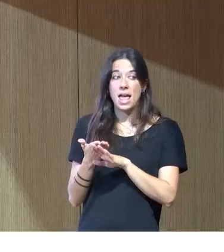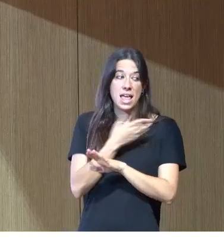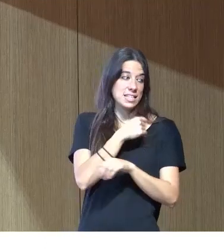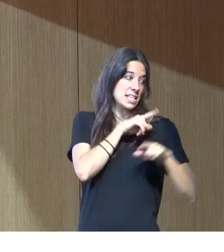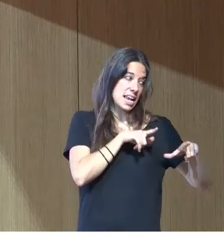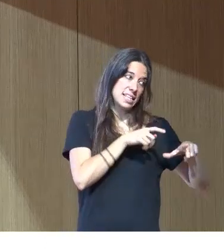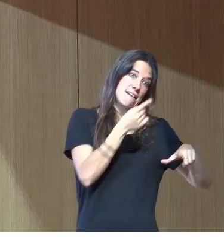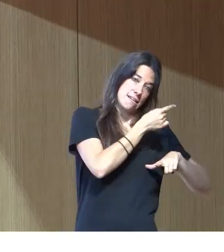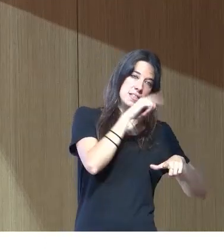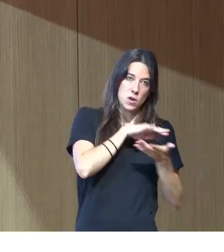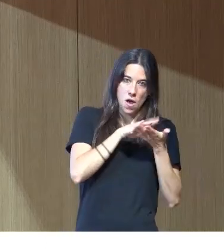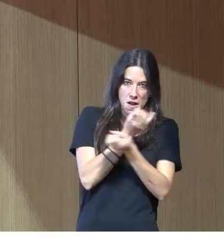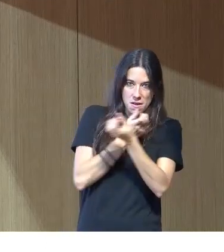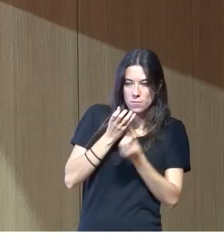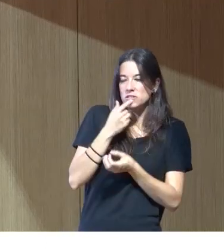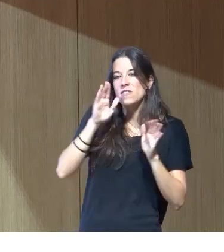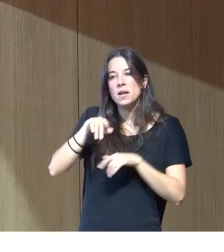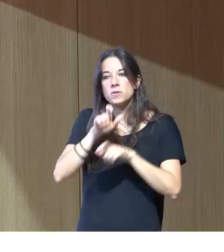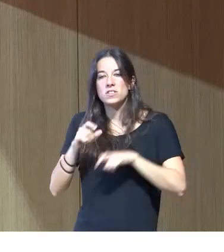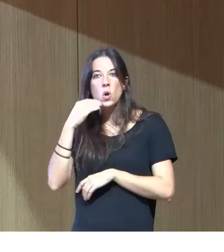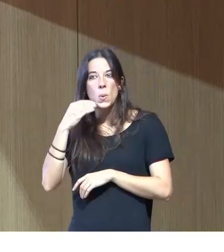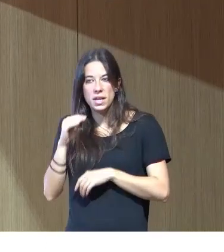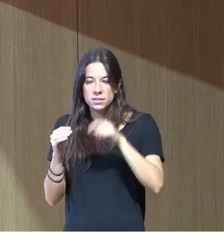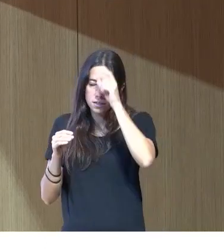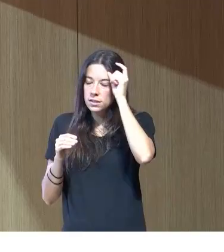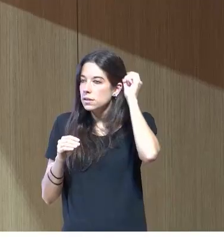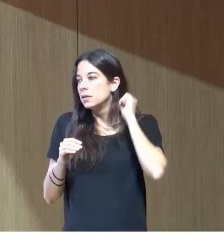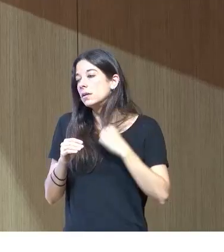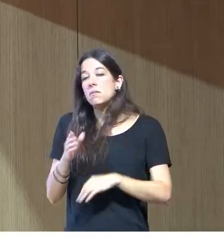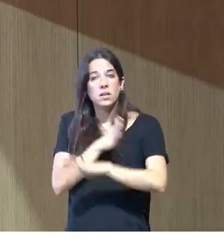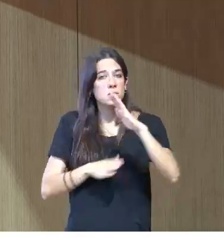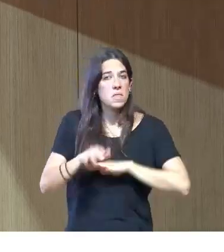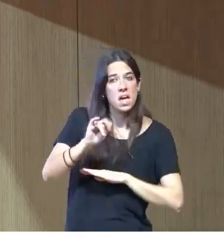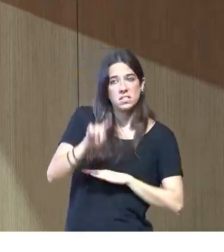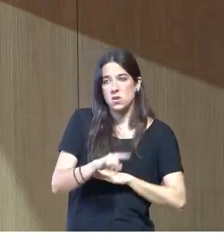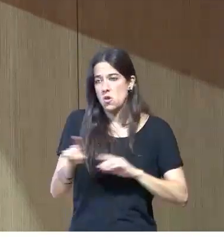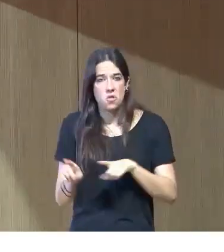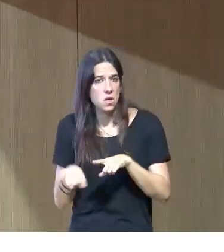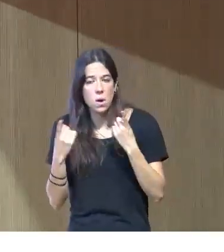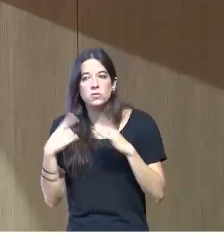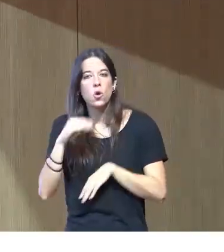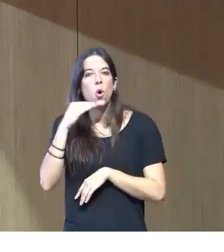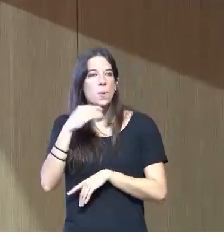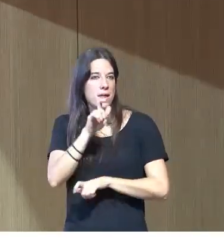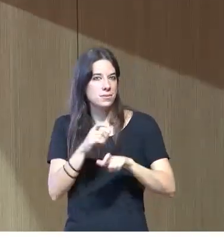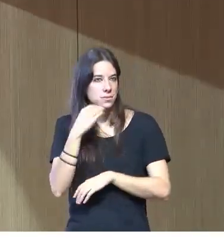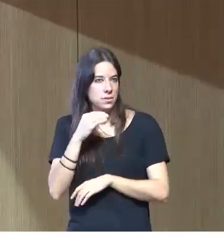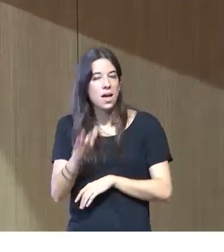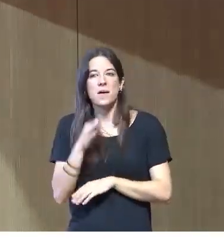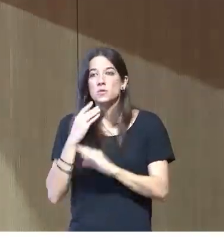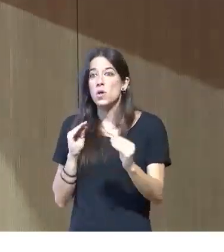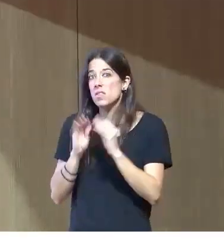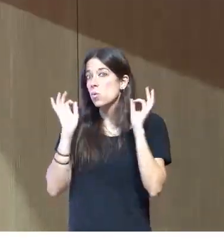al final los jóvenes pues tengan una discapacidad pues son jóvenes tienen da la coincidencia además